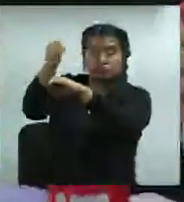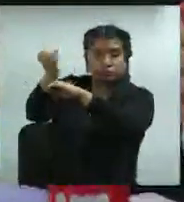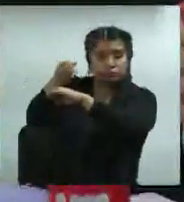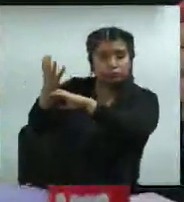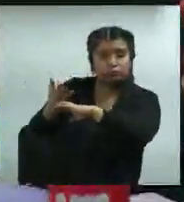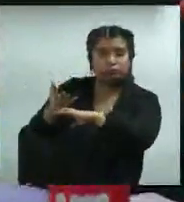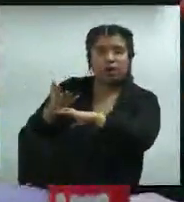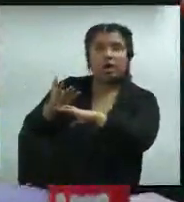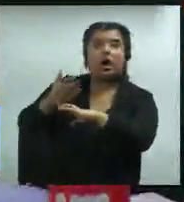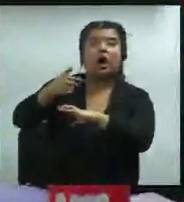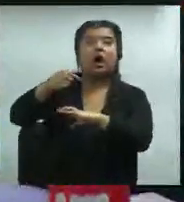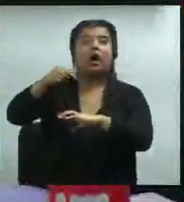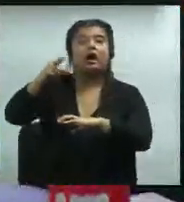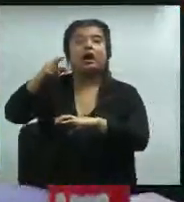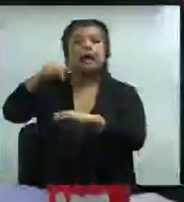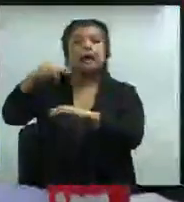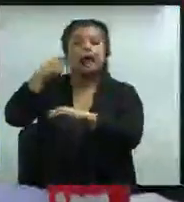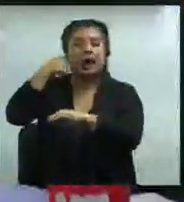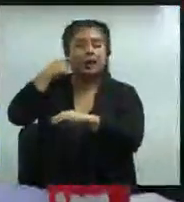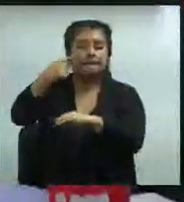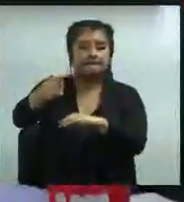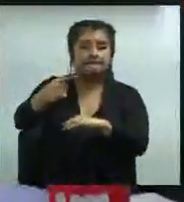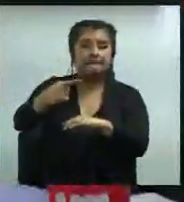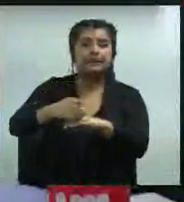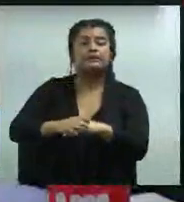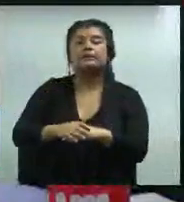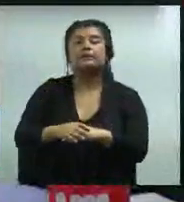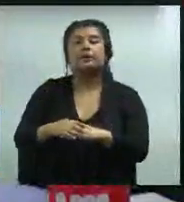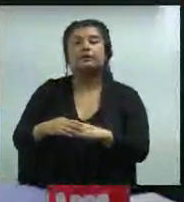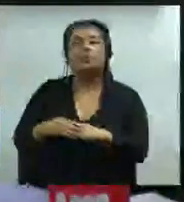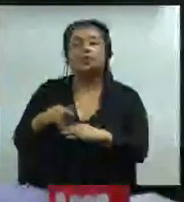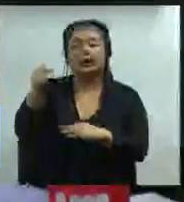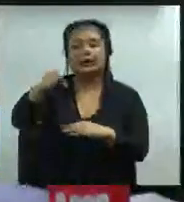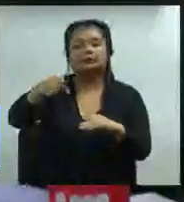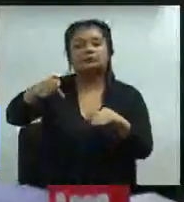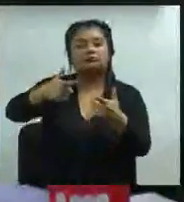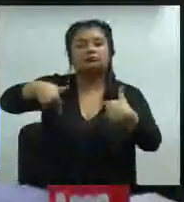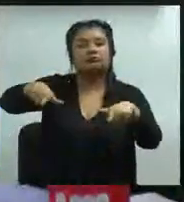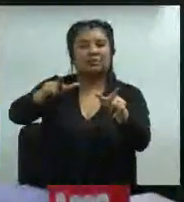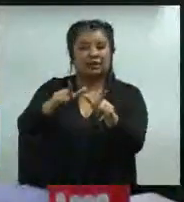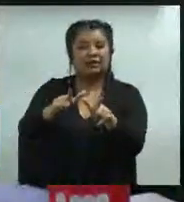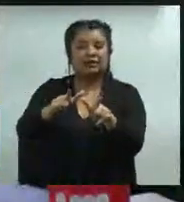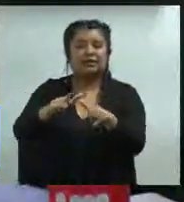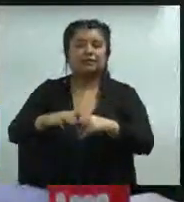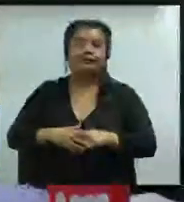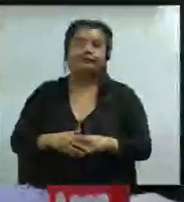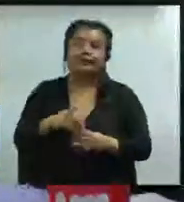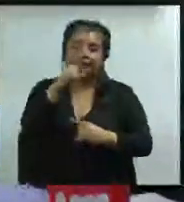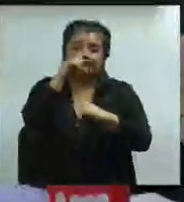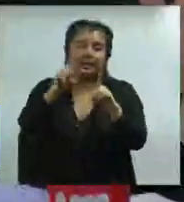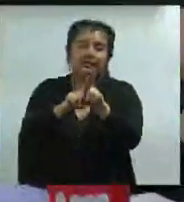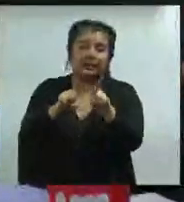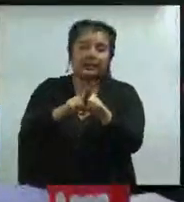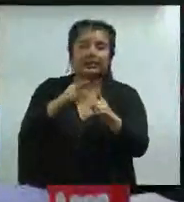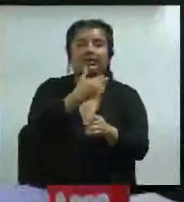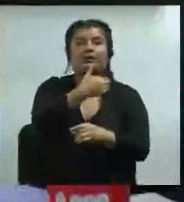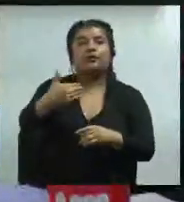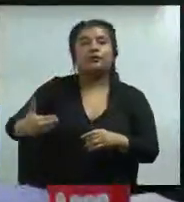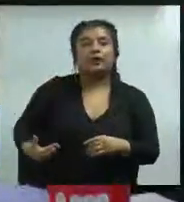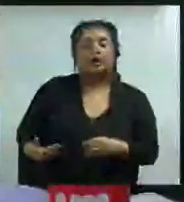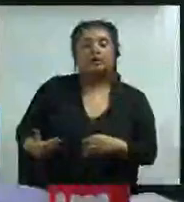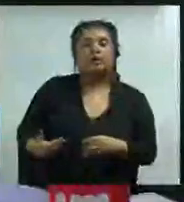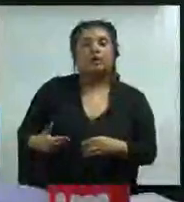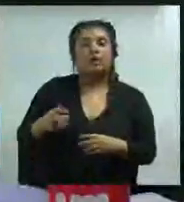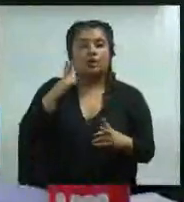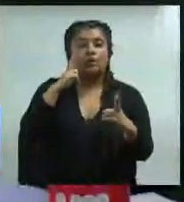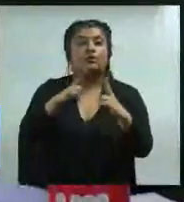Cooperación Internacional ha financiado algunas horas de vuelo en ese sentido. Entonces, y que también el Ejecutivo diga qué cosas son